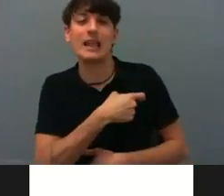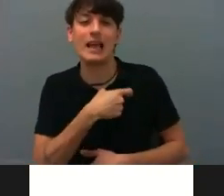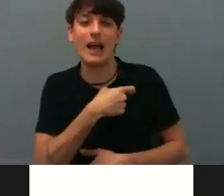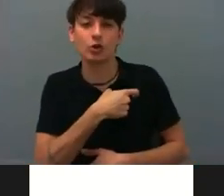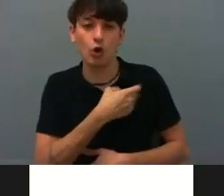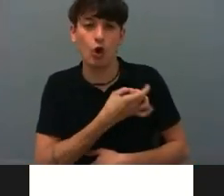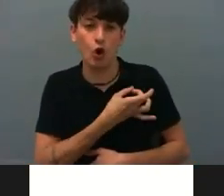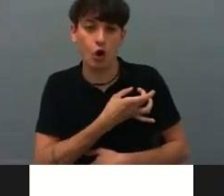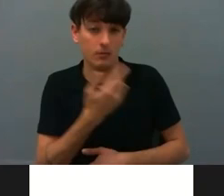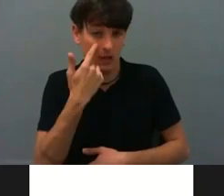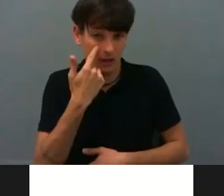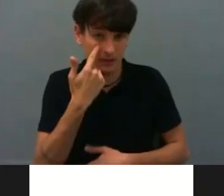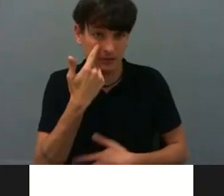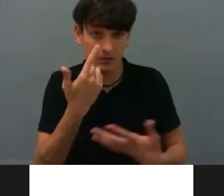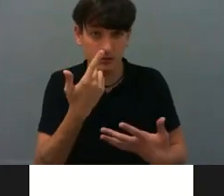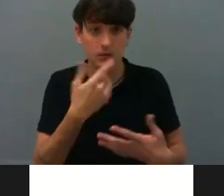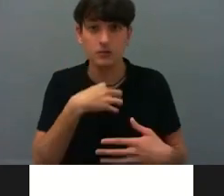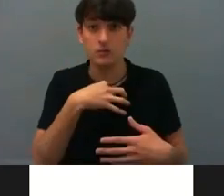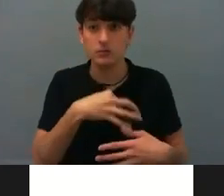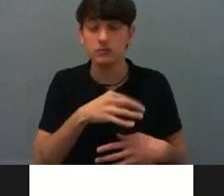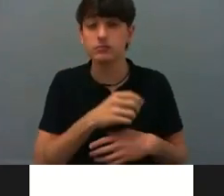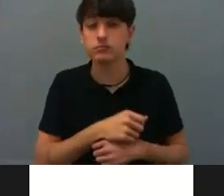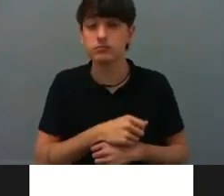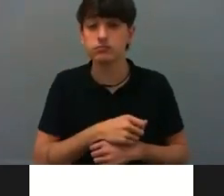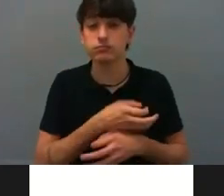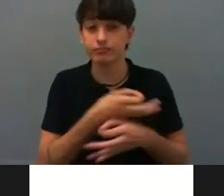en alguna reflexión a este respecto, ¿no?